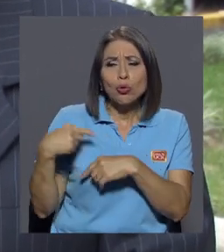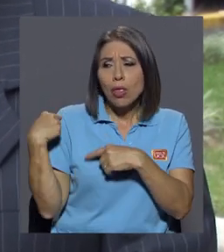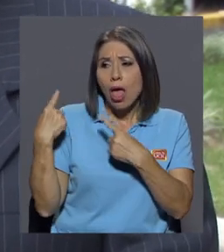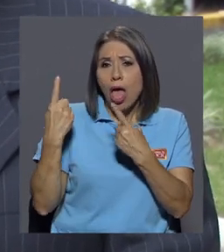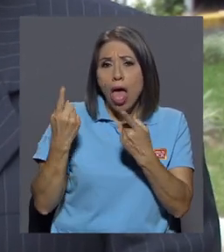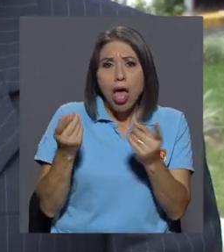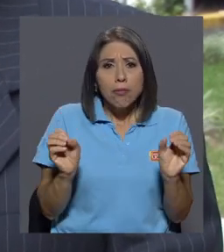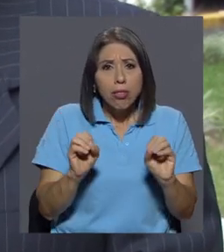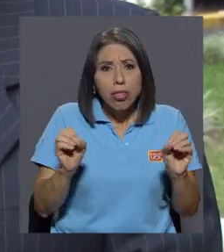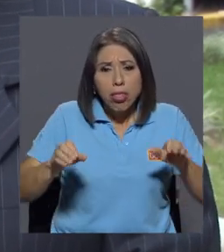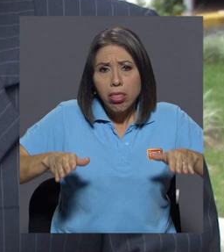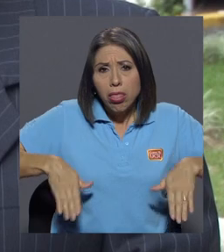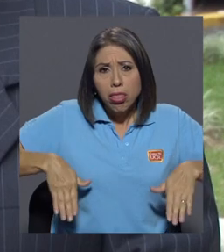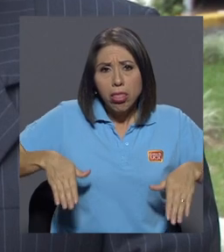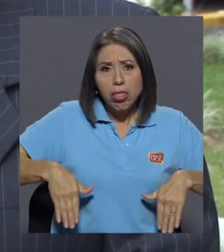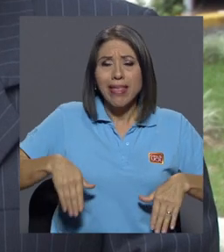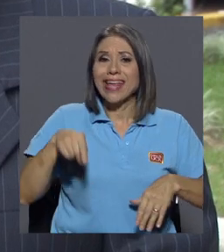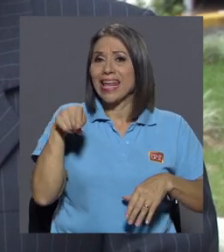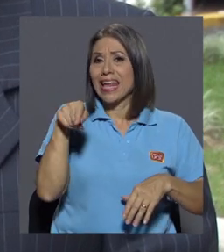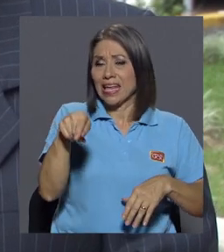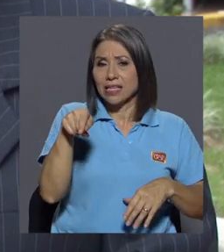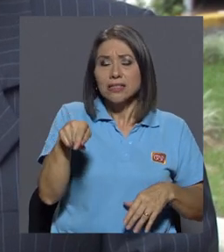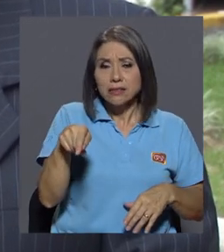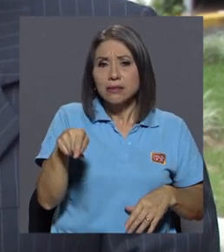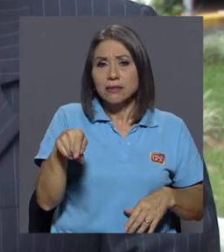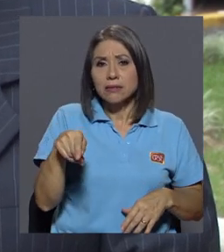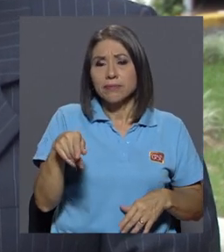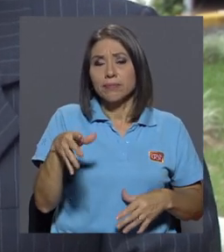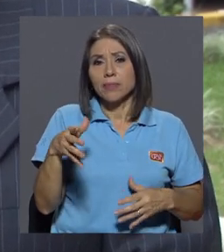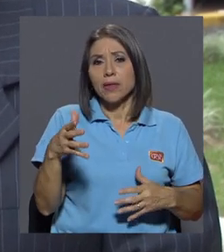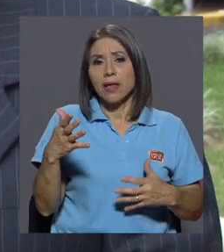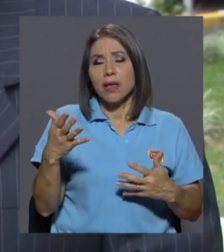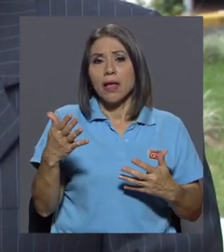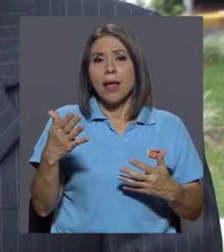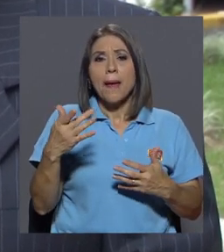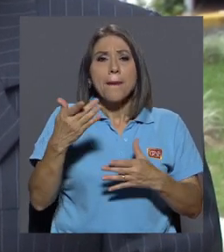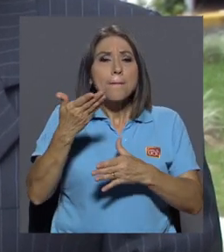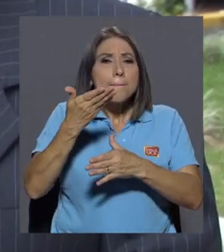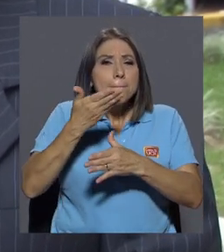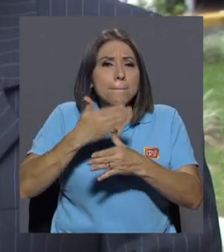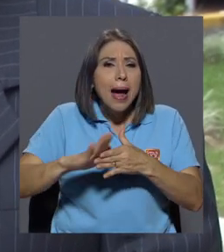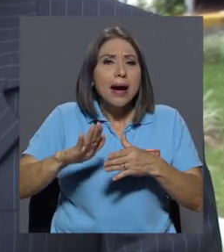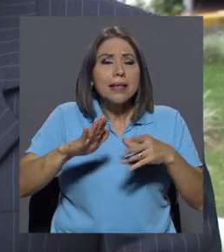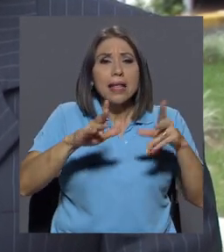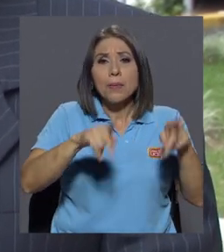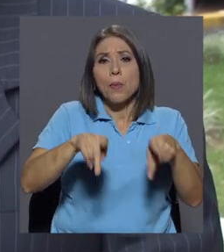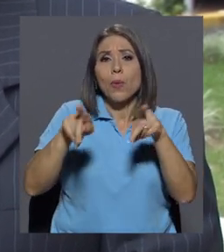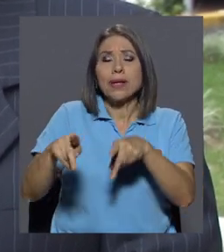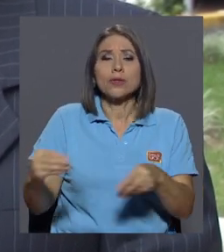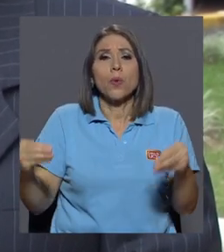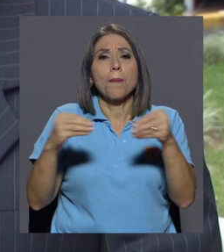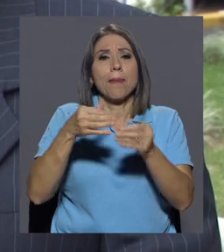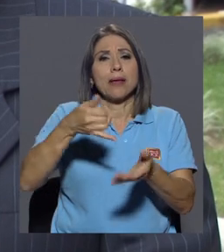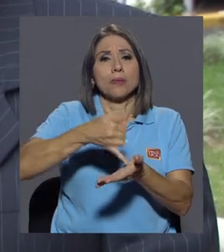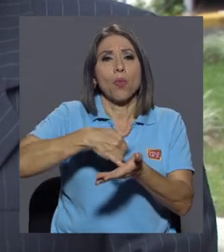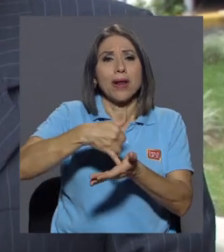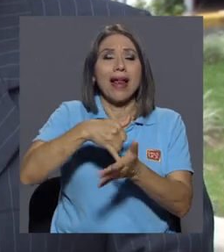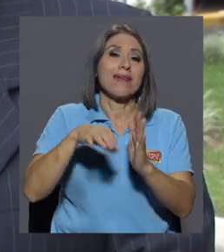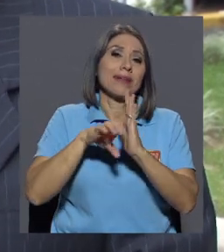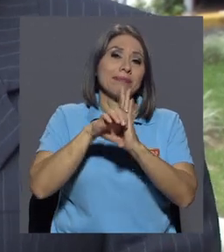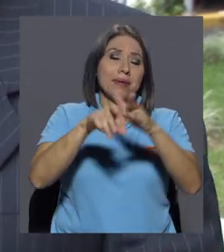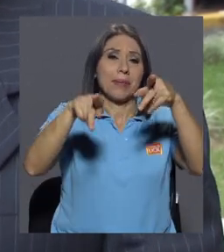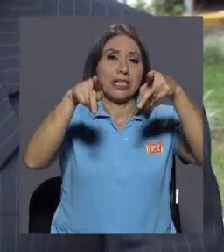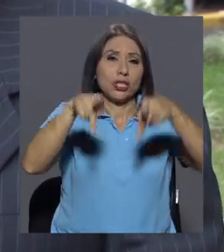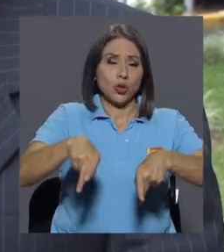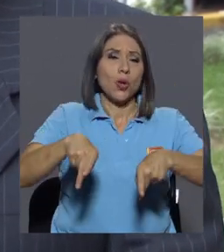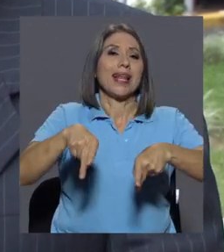que concierne a precisamente parte de la población más vulnerable, como lo son las